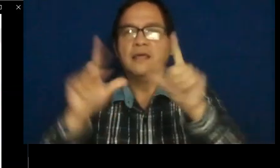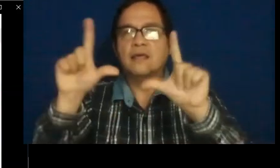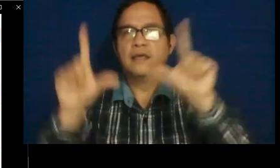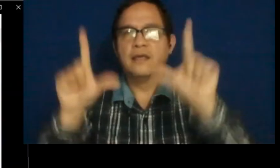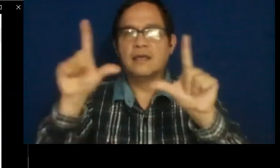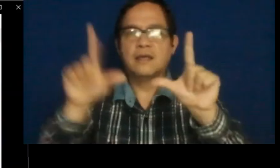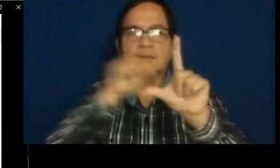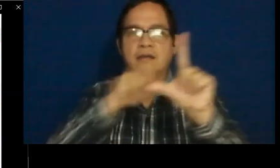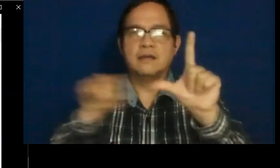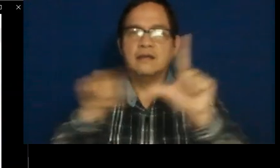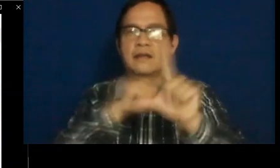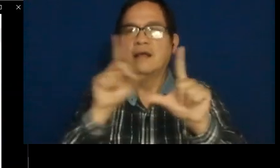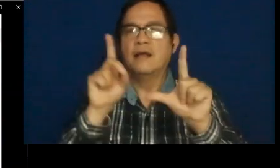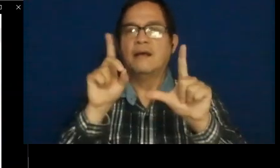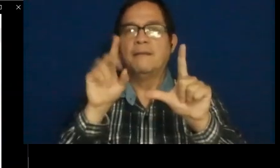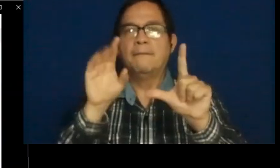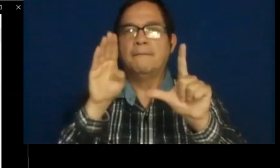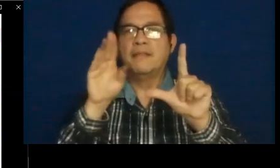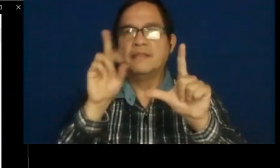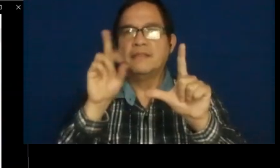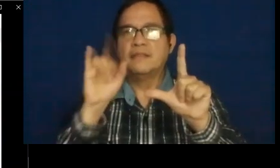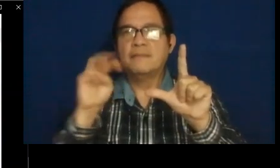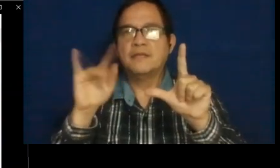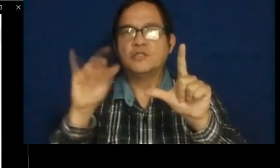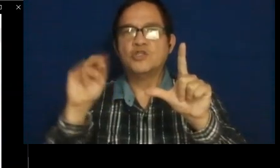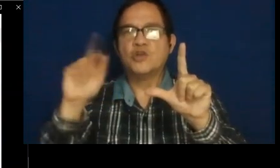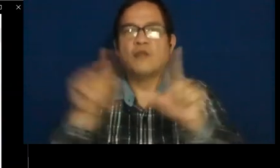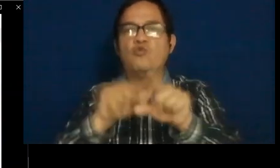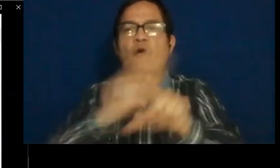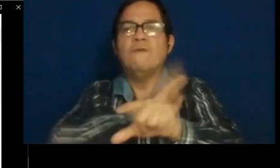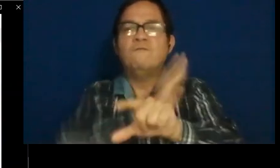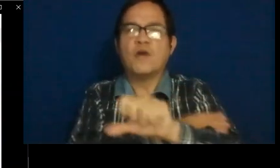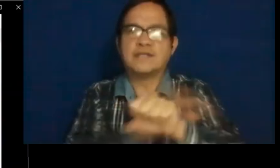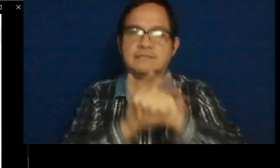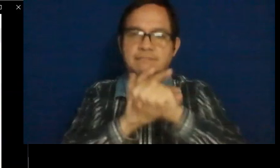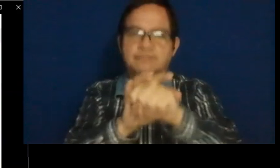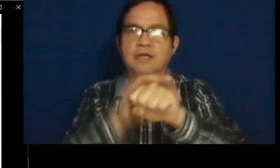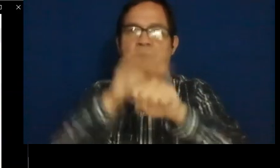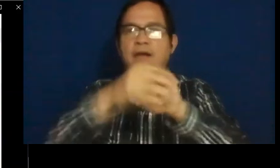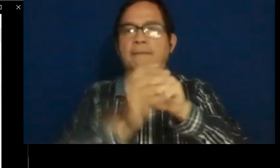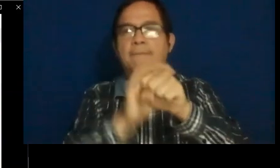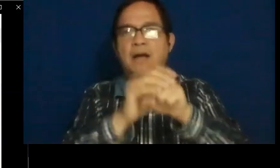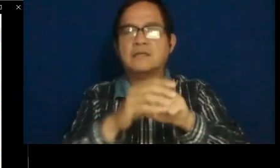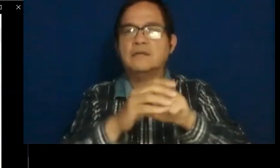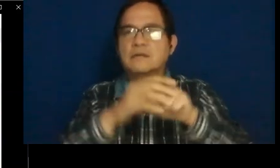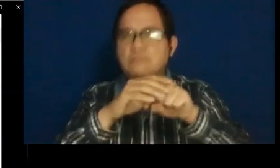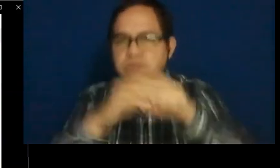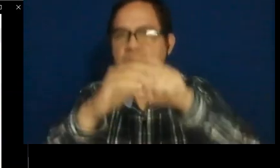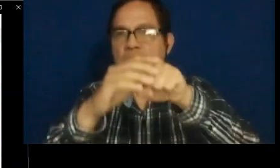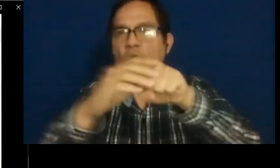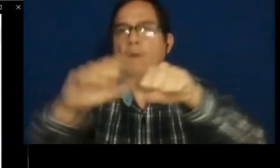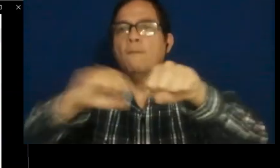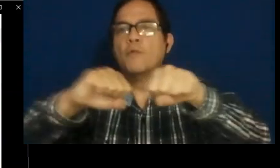un conjunto de fuerzas que están interactuando sobre una masa y en ese sentido me van a generar un desplazamiento, me van a generar un